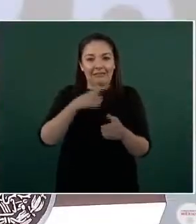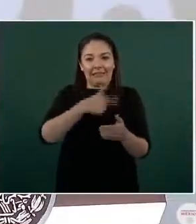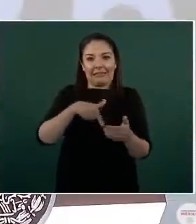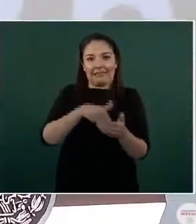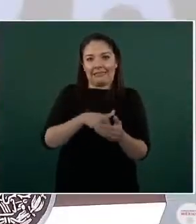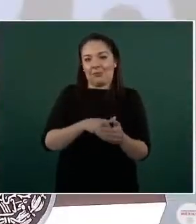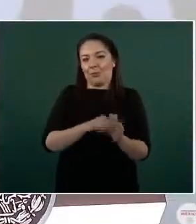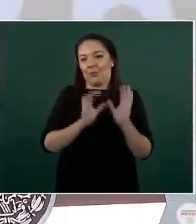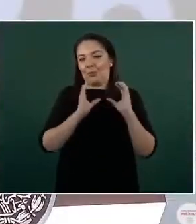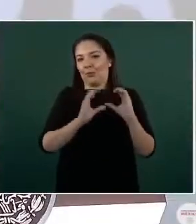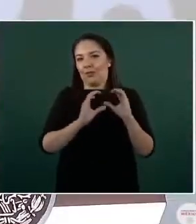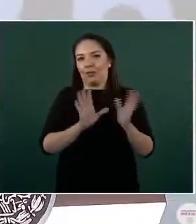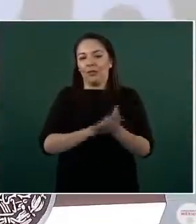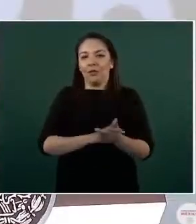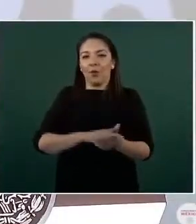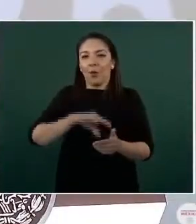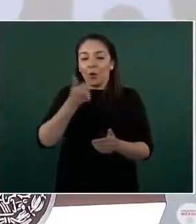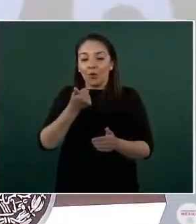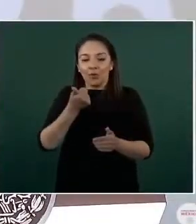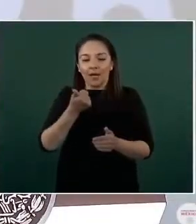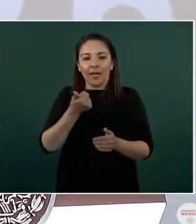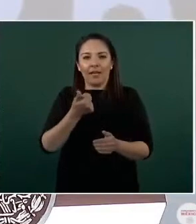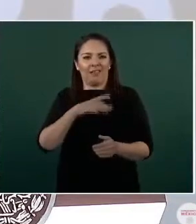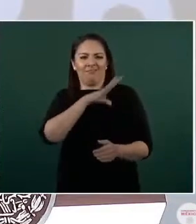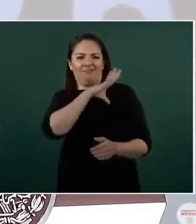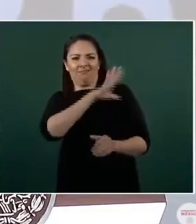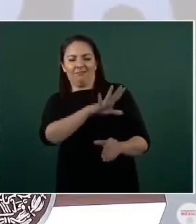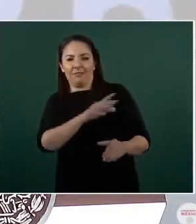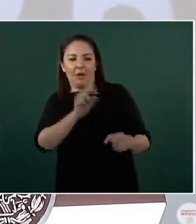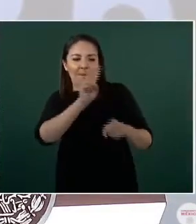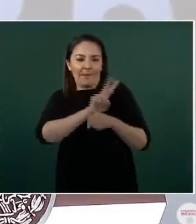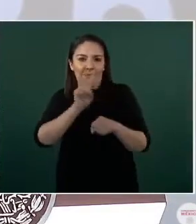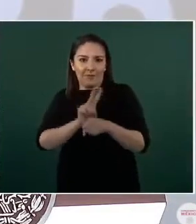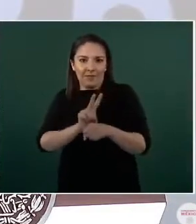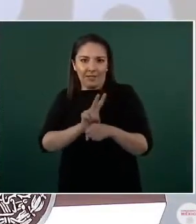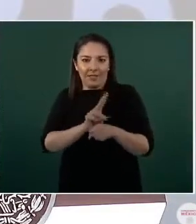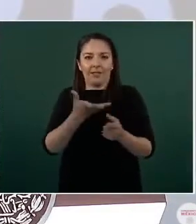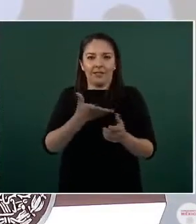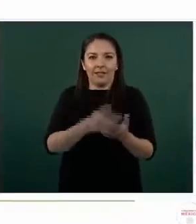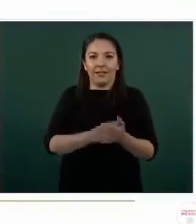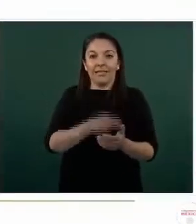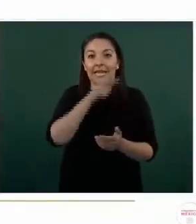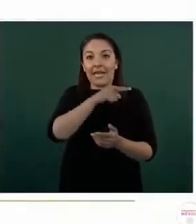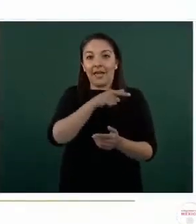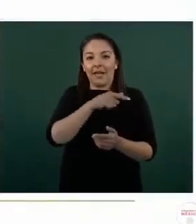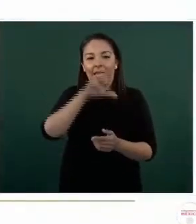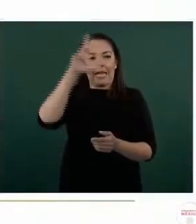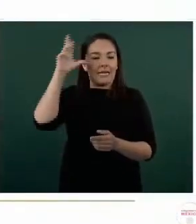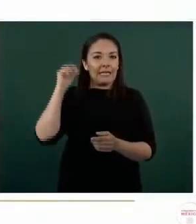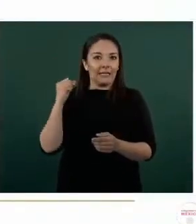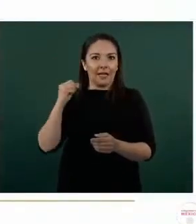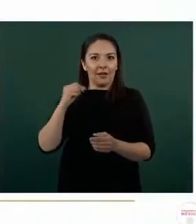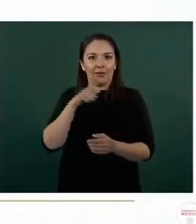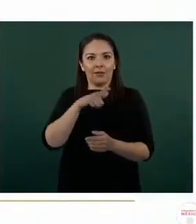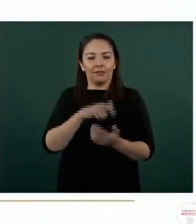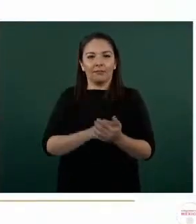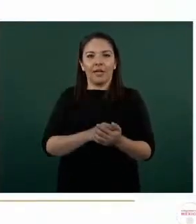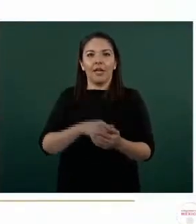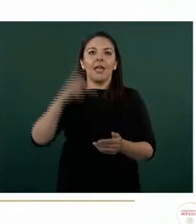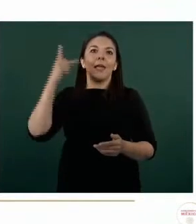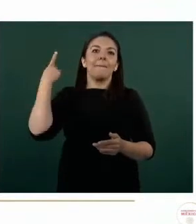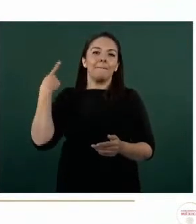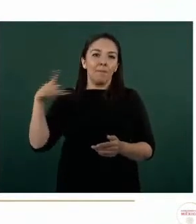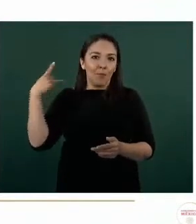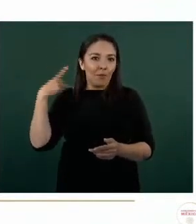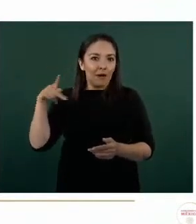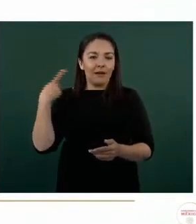dejó verificar, que se incumple con la ley, es Blanca Elvira Hidalgo Romero, en Tecamachalco, Puebla.